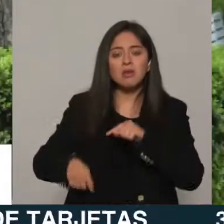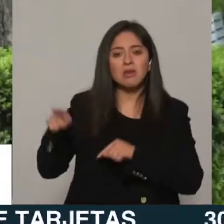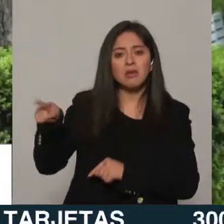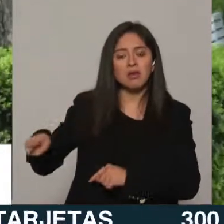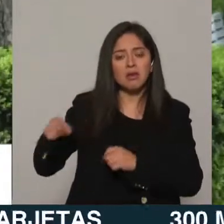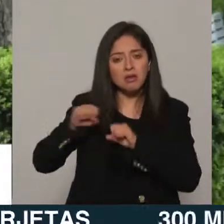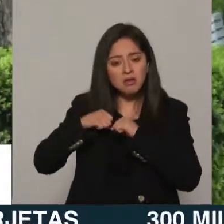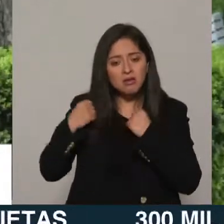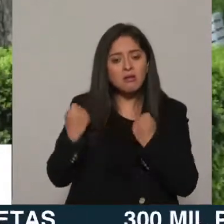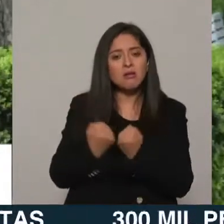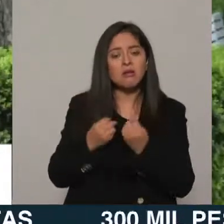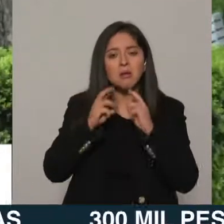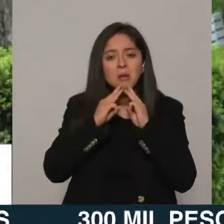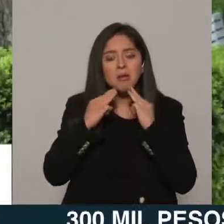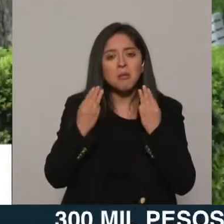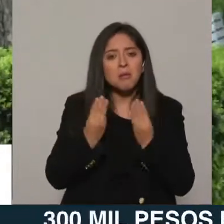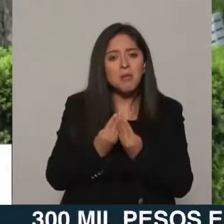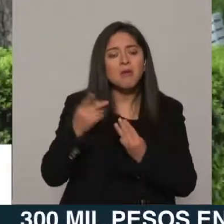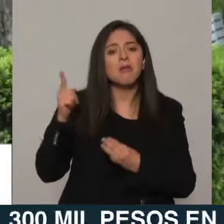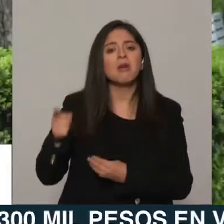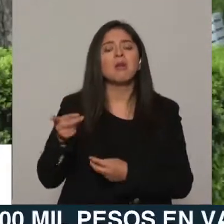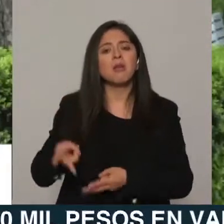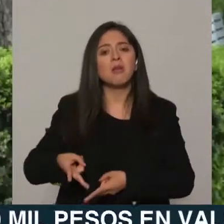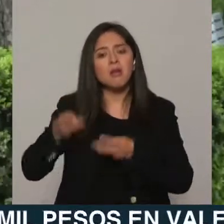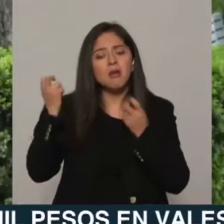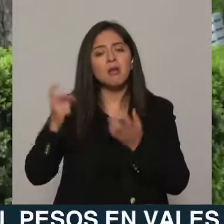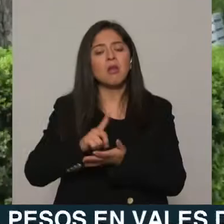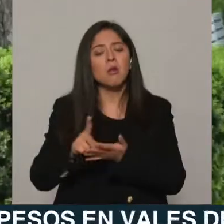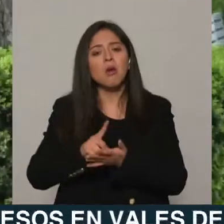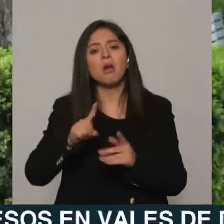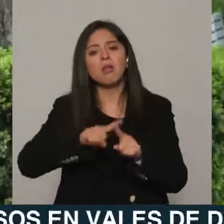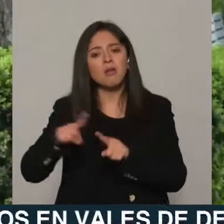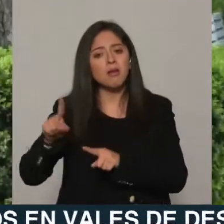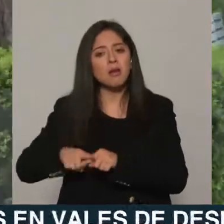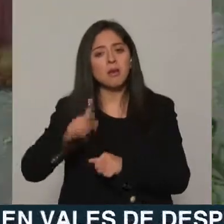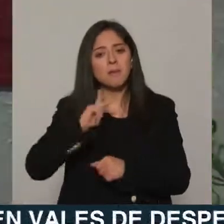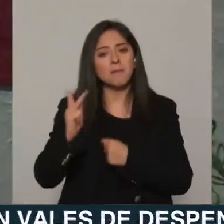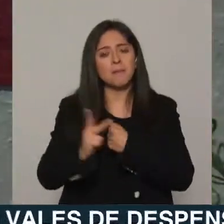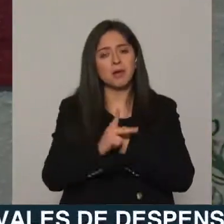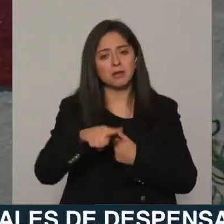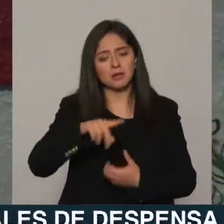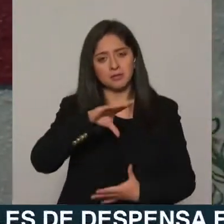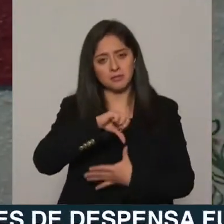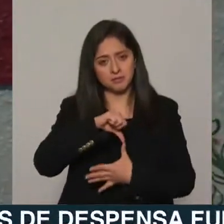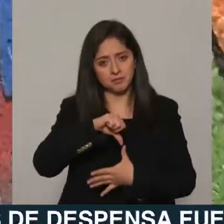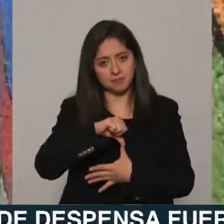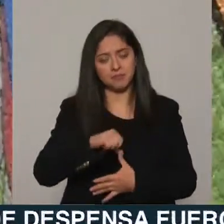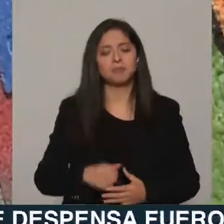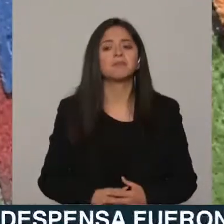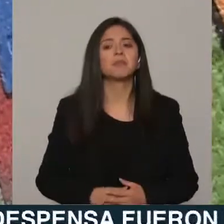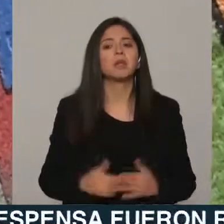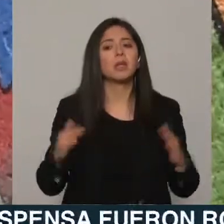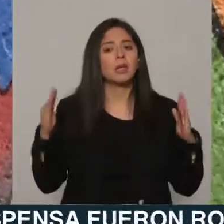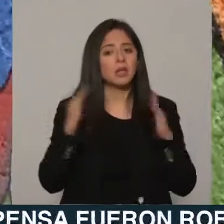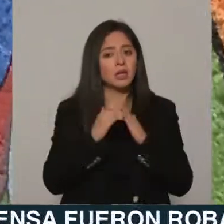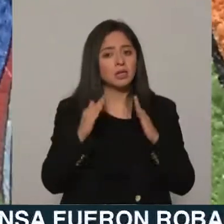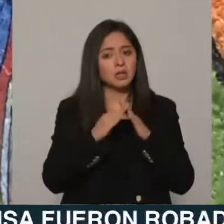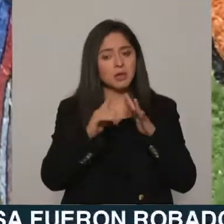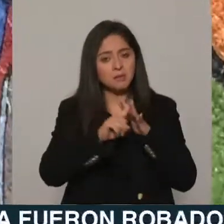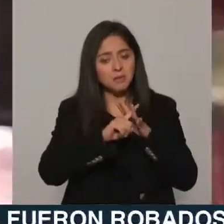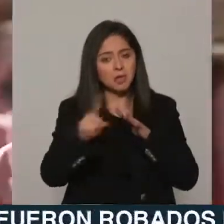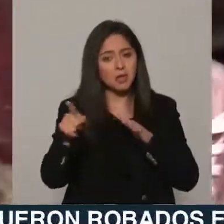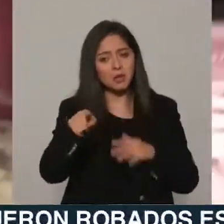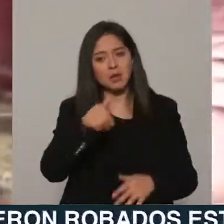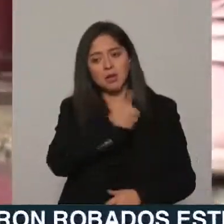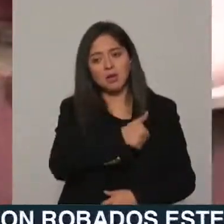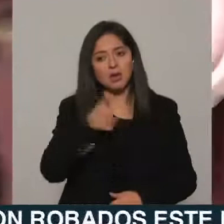maras, al estado de caos que hay en los países centroamericanos. Las casas de migrantes se han vuelto una opción para cada uno